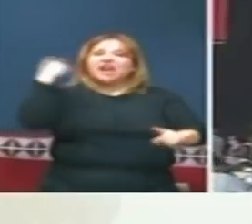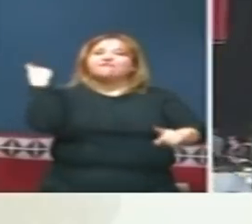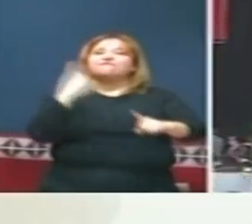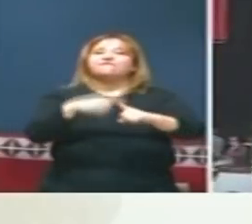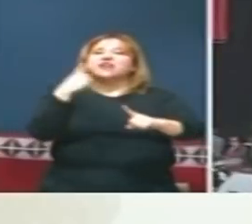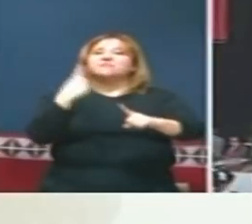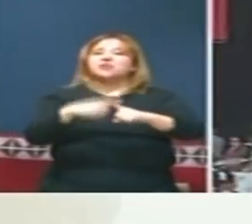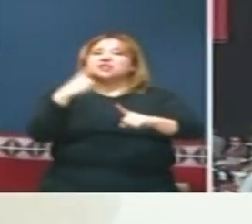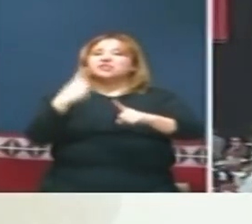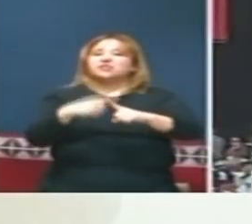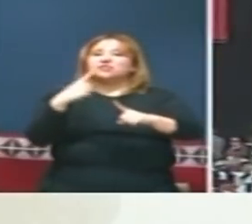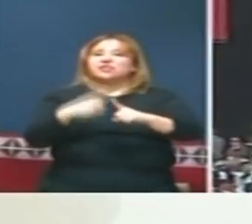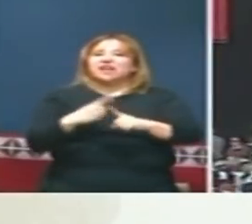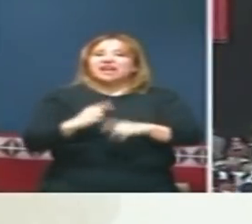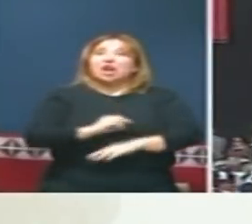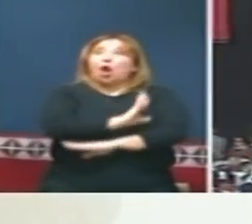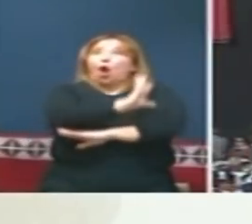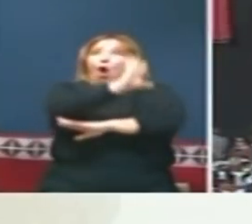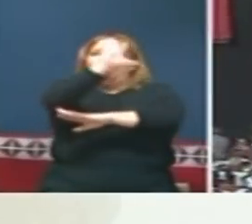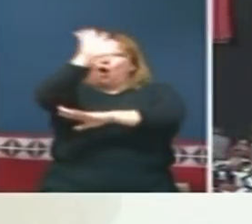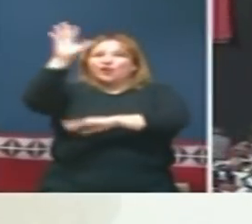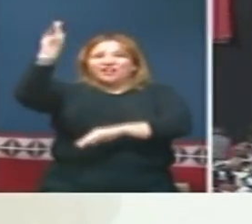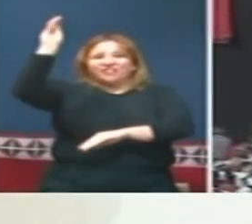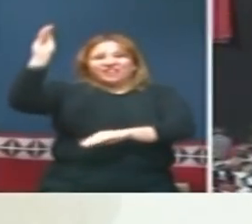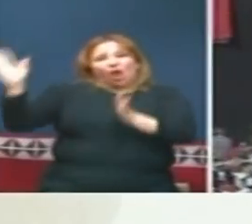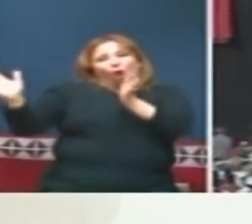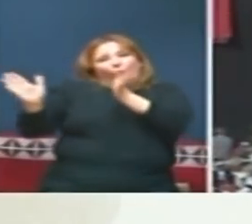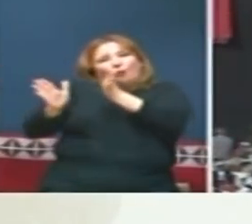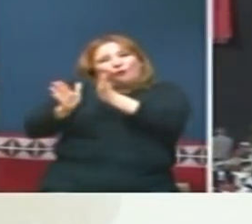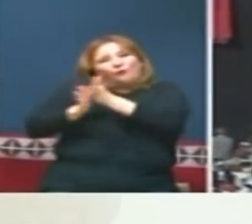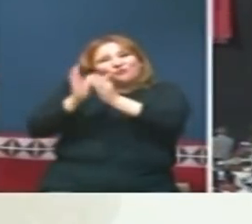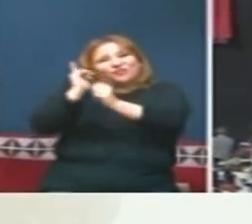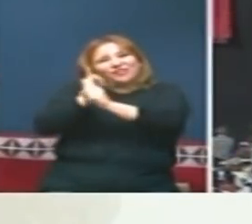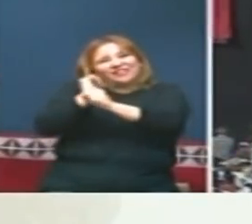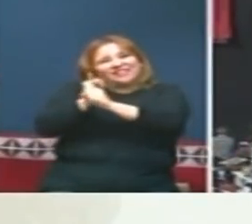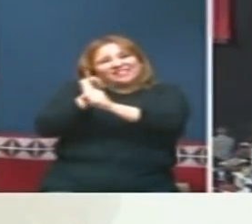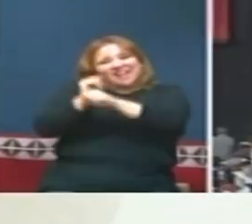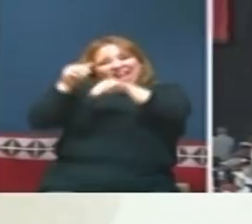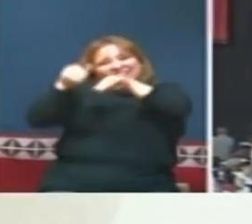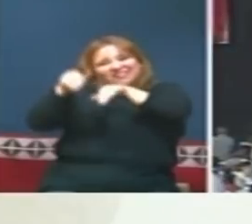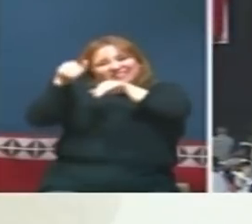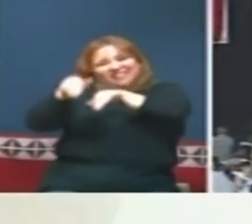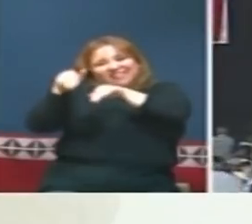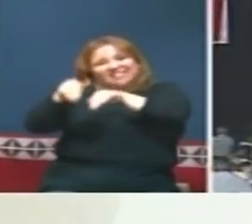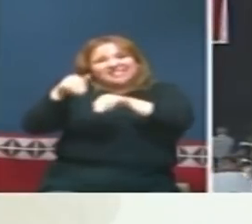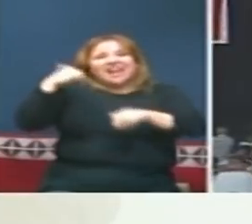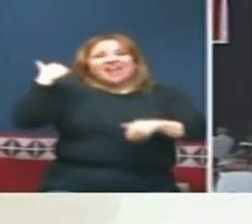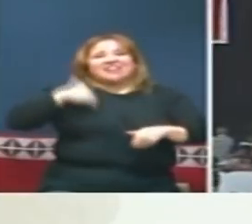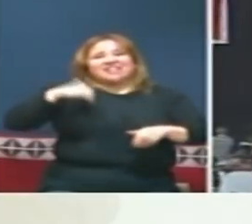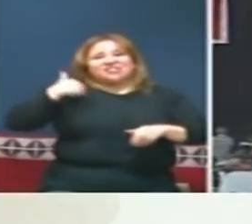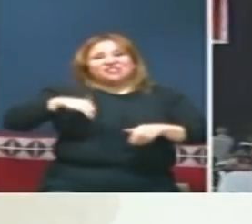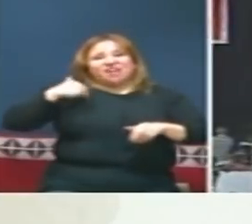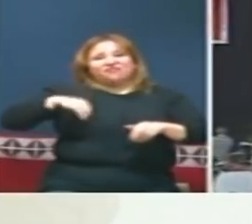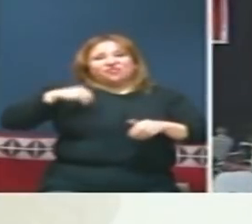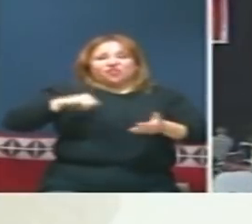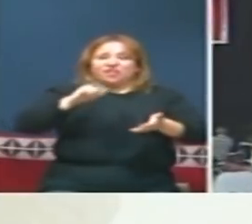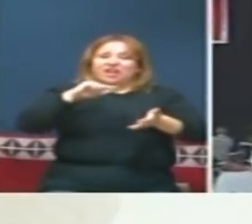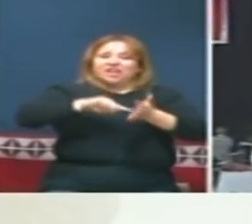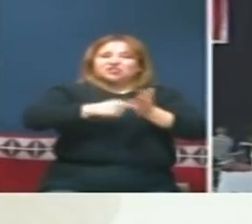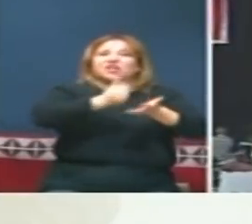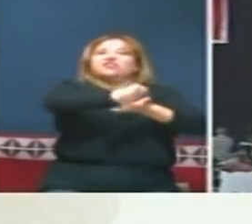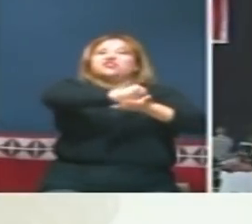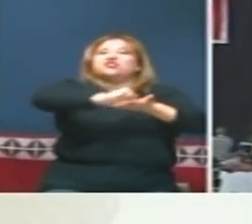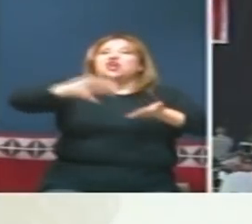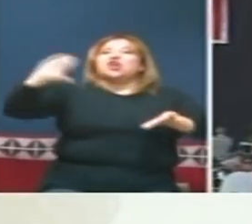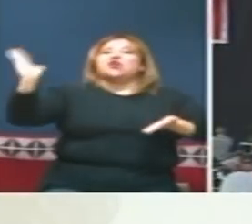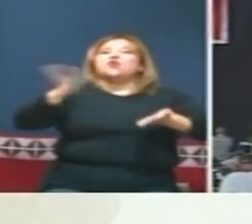a mayor gloria de Dios junto a la iglesia que peregrina en Argentina, desde la ciudad de Todos los Santos de la